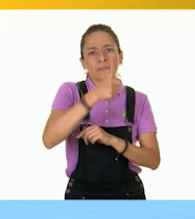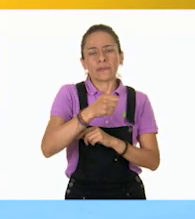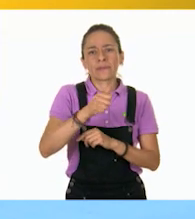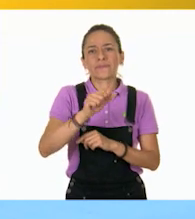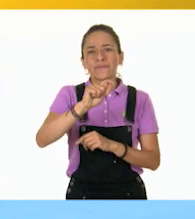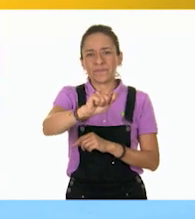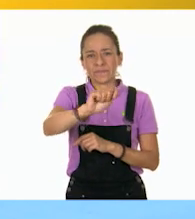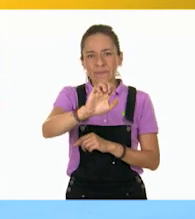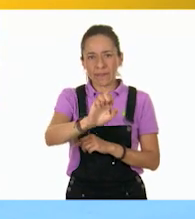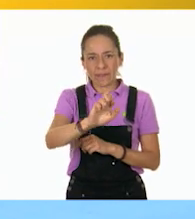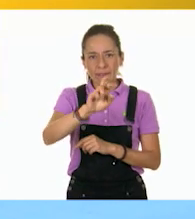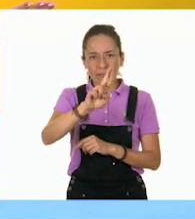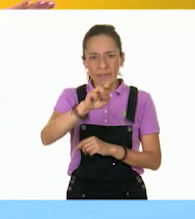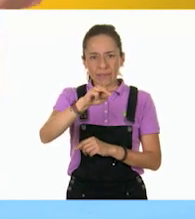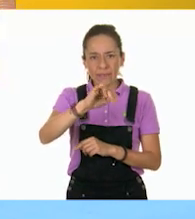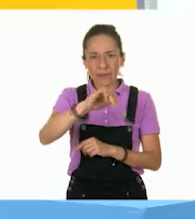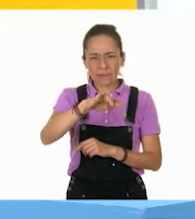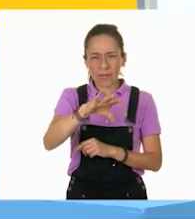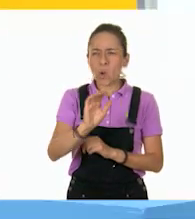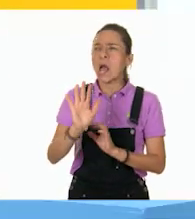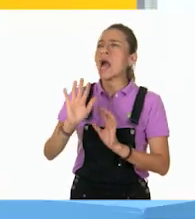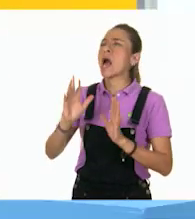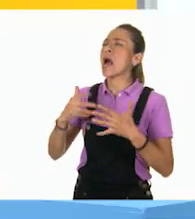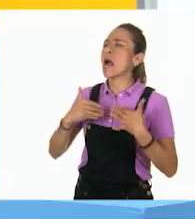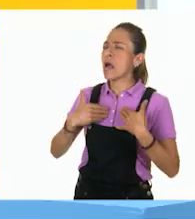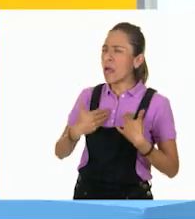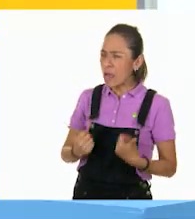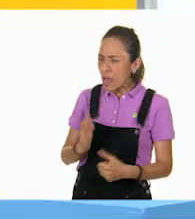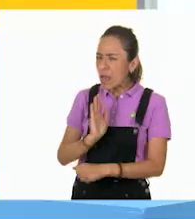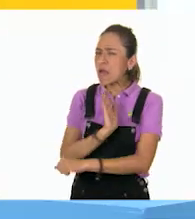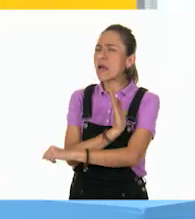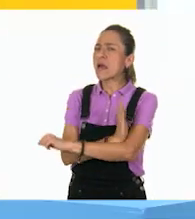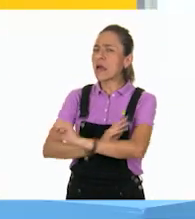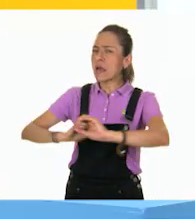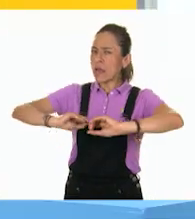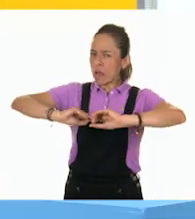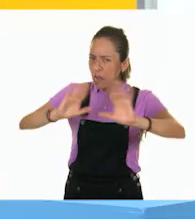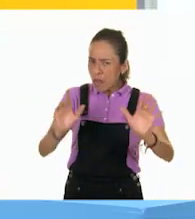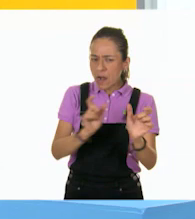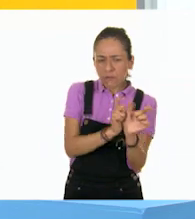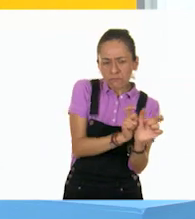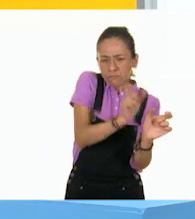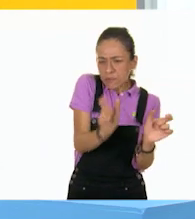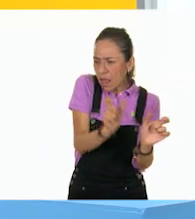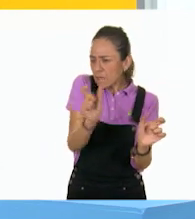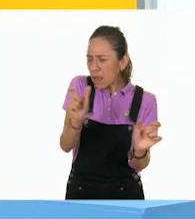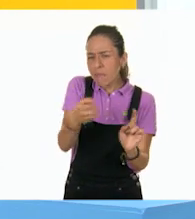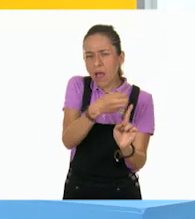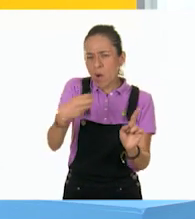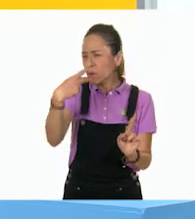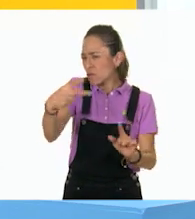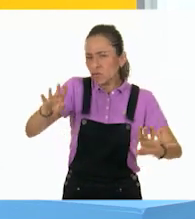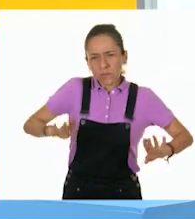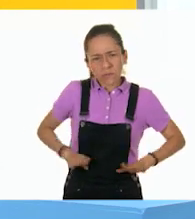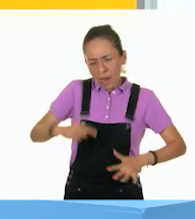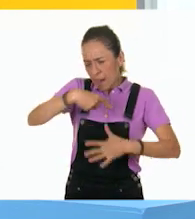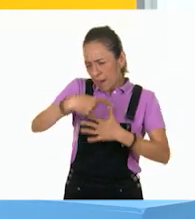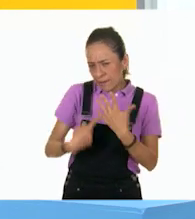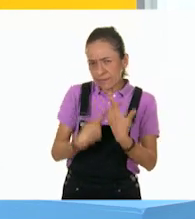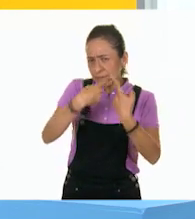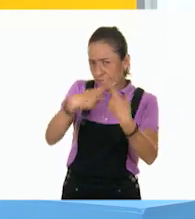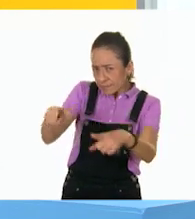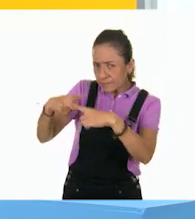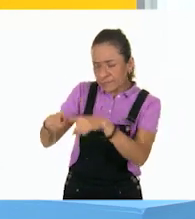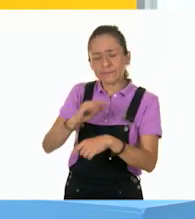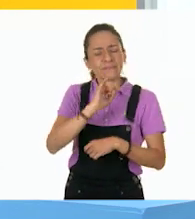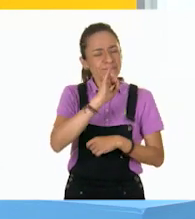sucesiones tienen más características? Así es, tienen más, pero una que es indispensable que conozcan